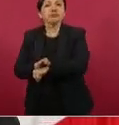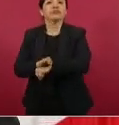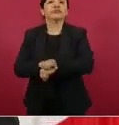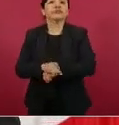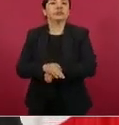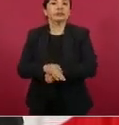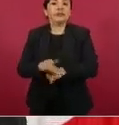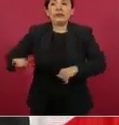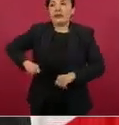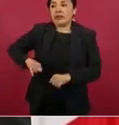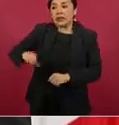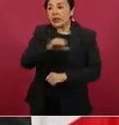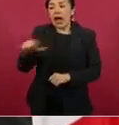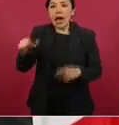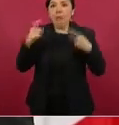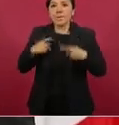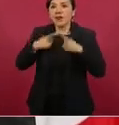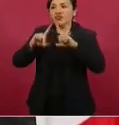el interés público.